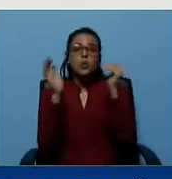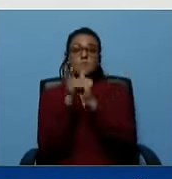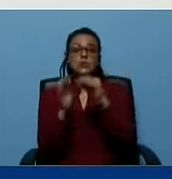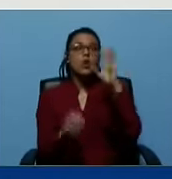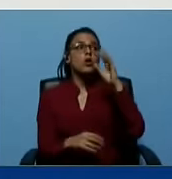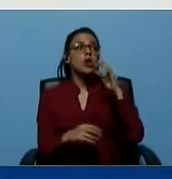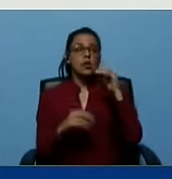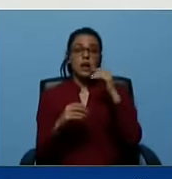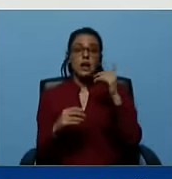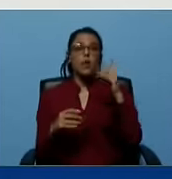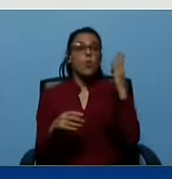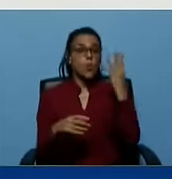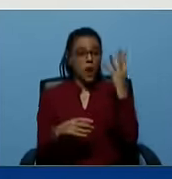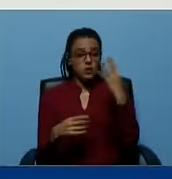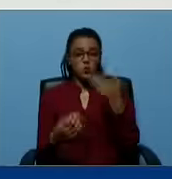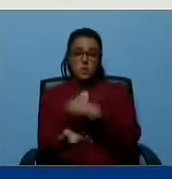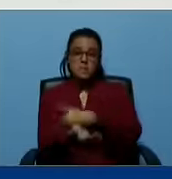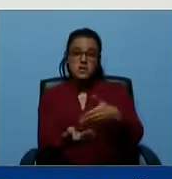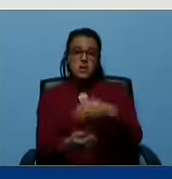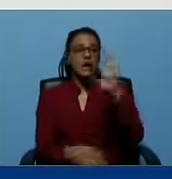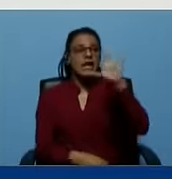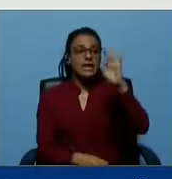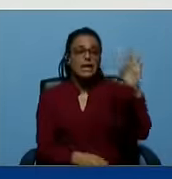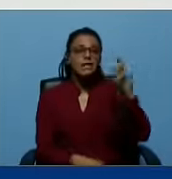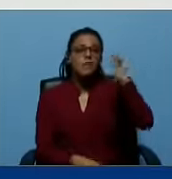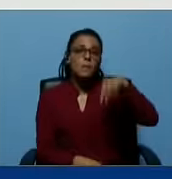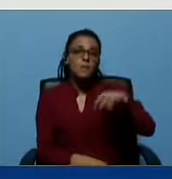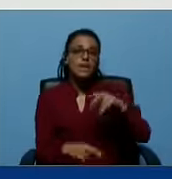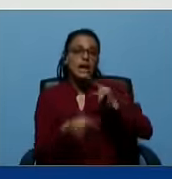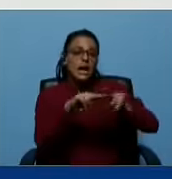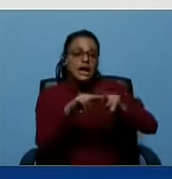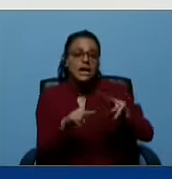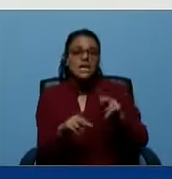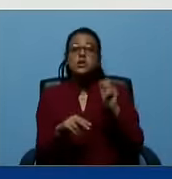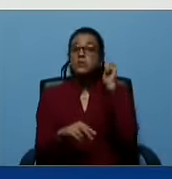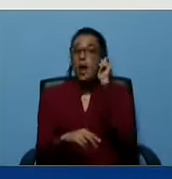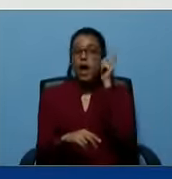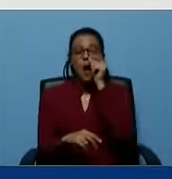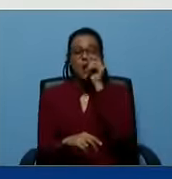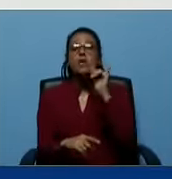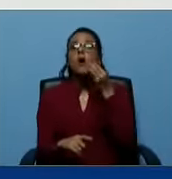4.500.000 niños, niñas y jóvenes.